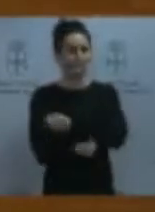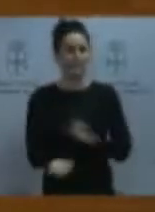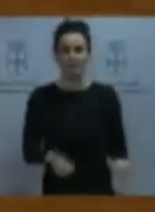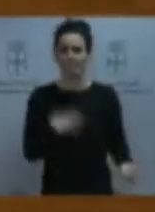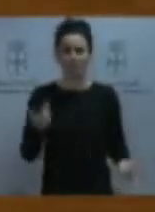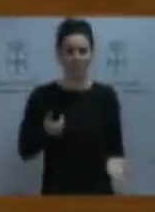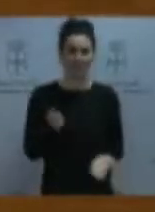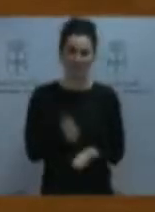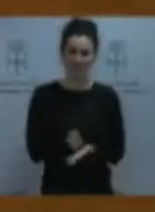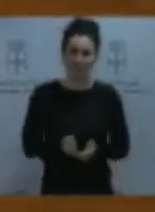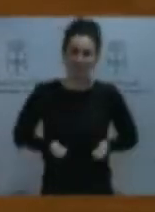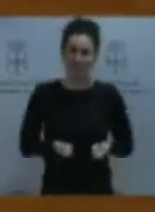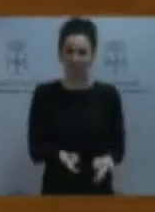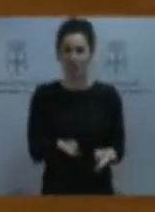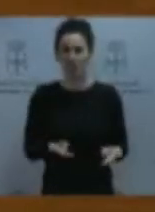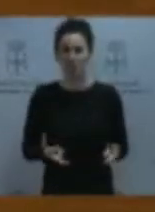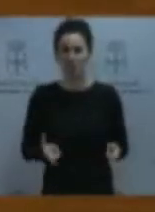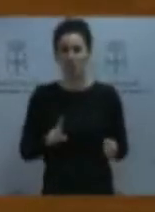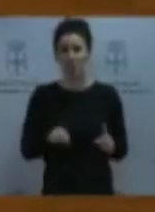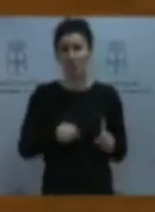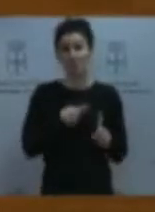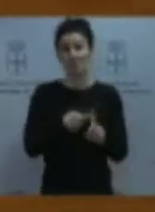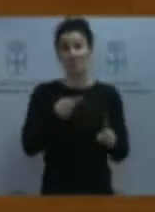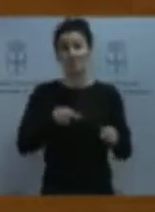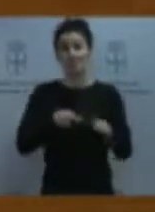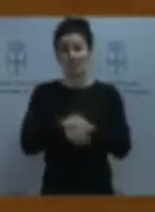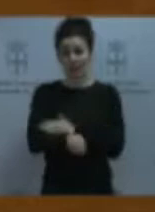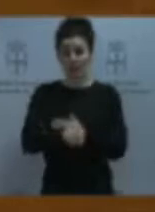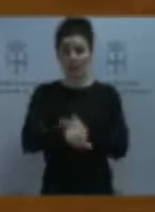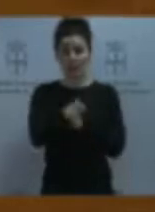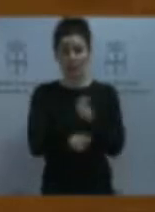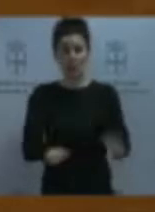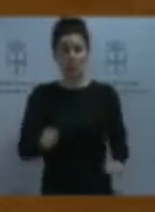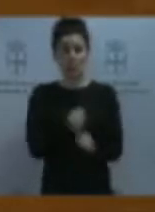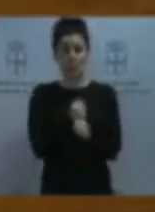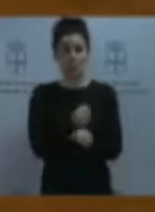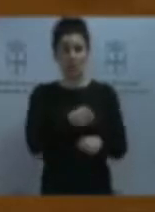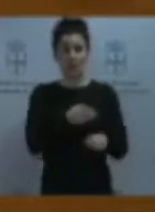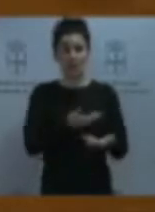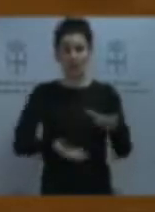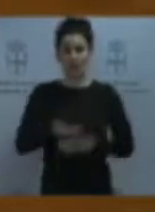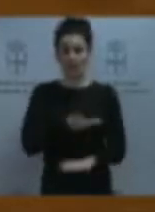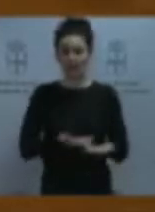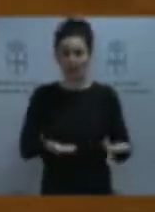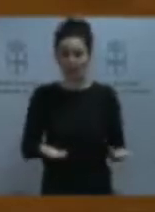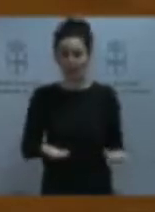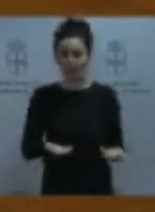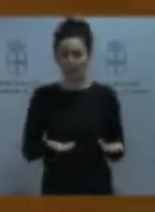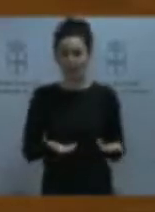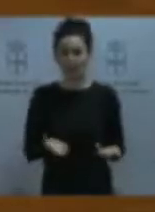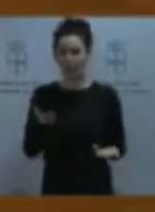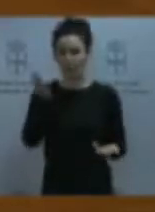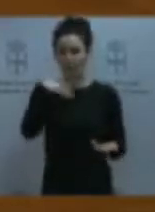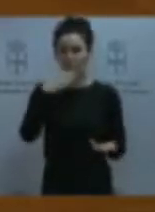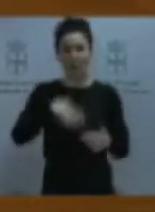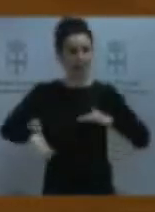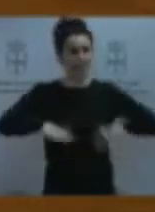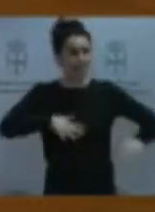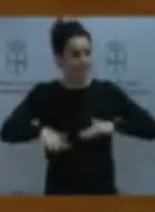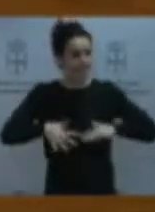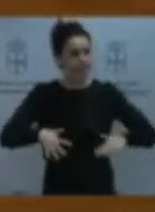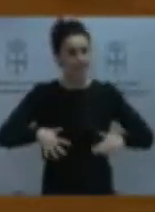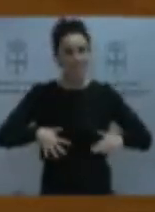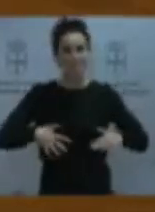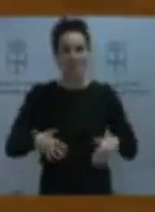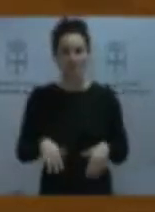de acceso a los puestos de trabajo y de intercambio, esa ausencia de dinamismo repel a cualquier